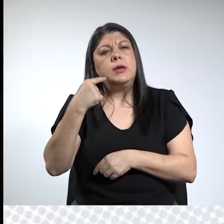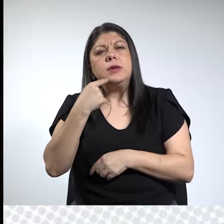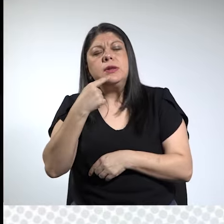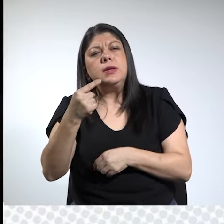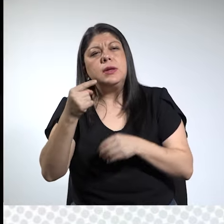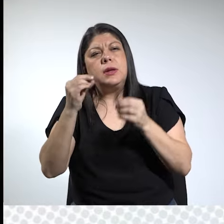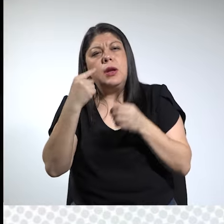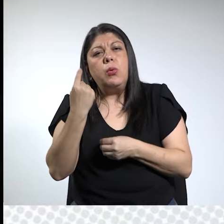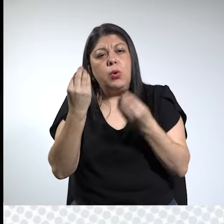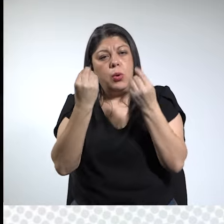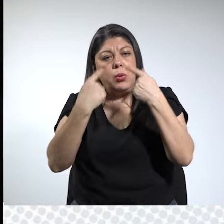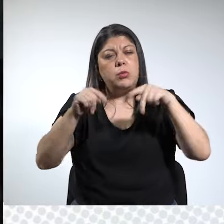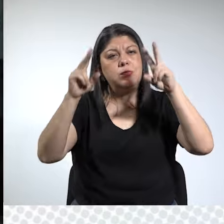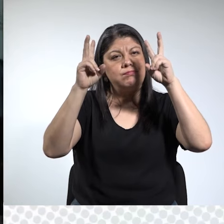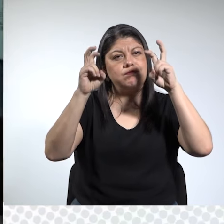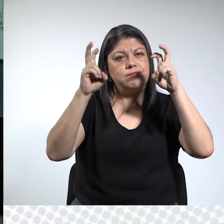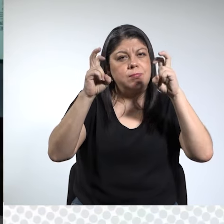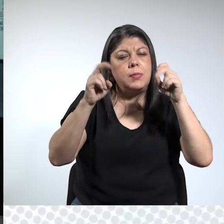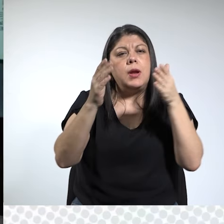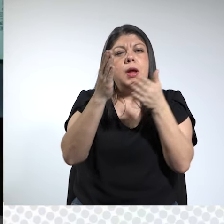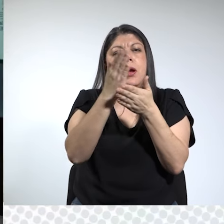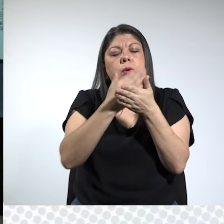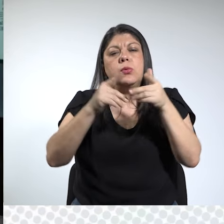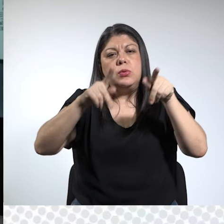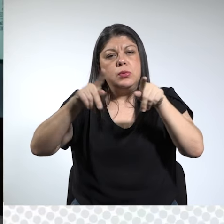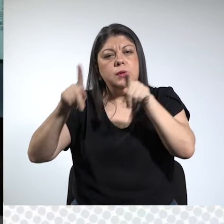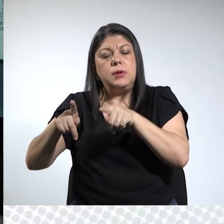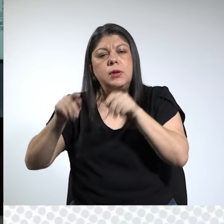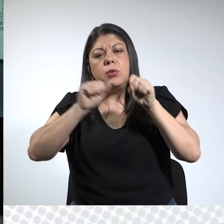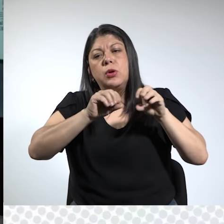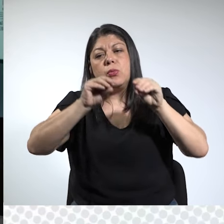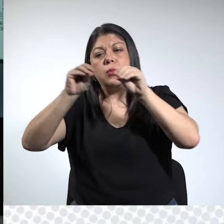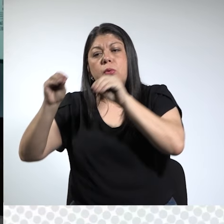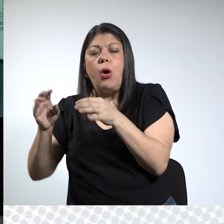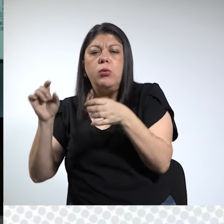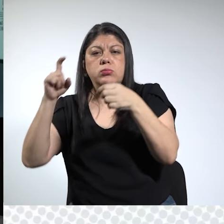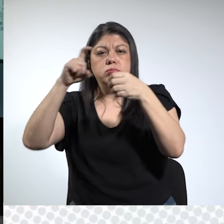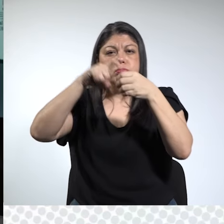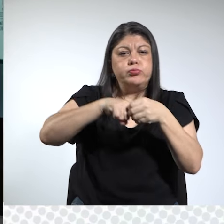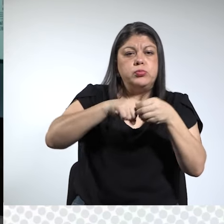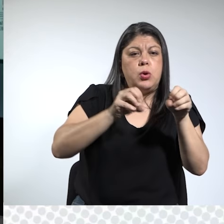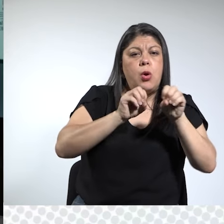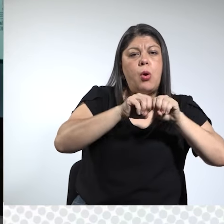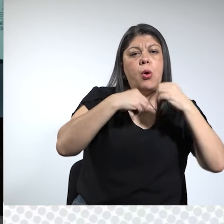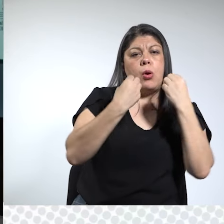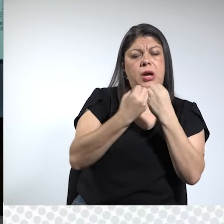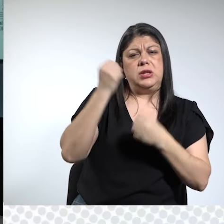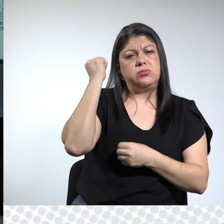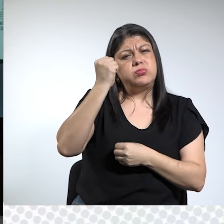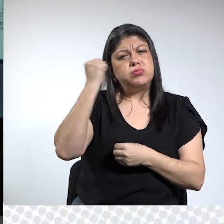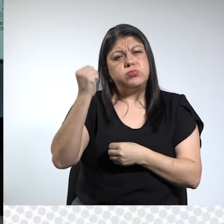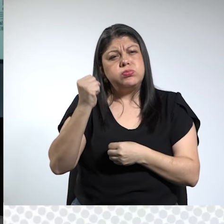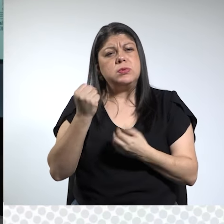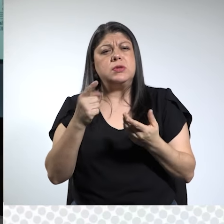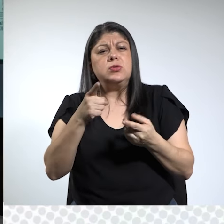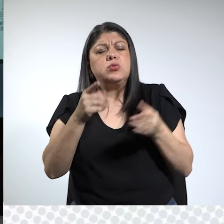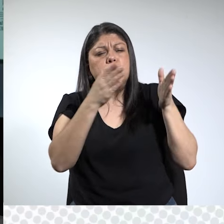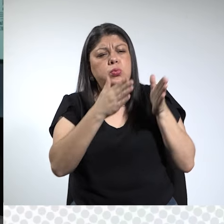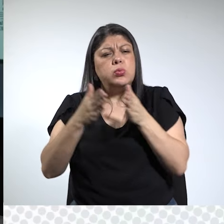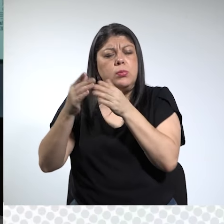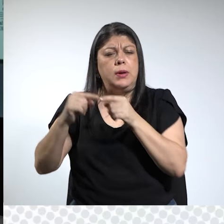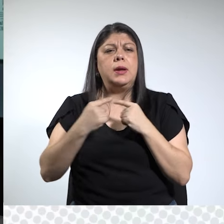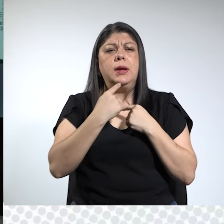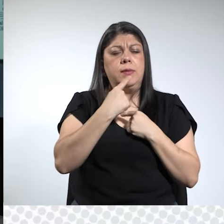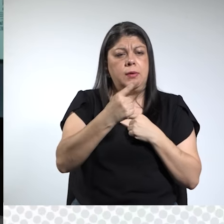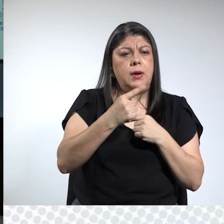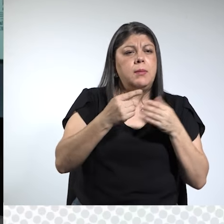única oportunidad, entre comillas, para muchas personas es migrar o caer en redes del crimen organizado. ¿Cuál es su plan real